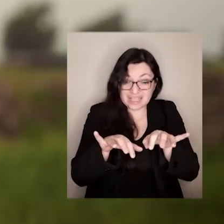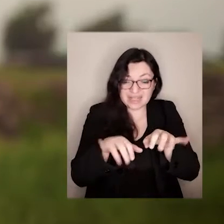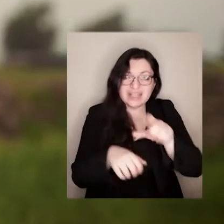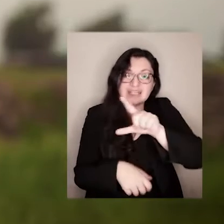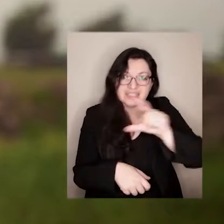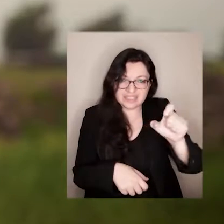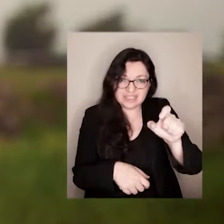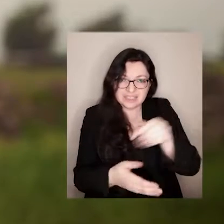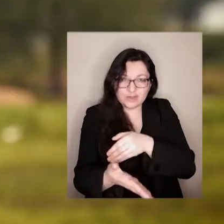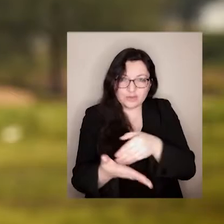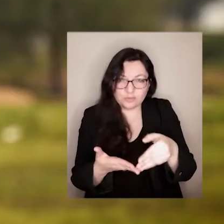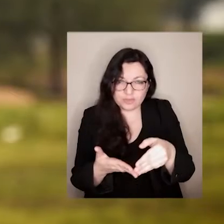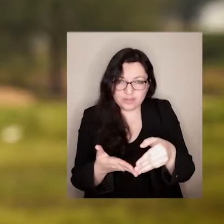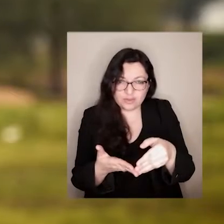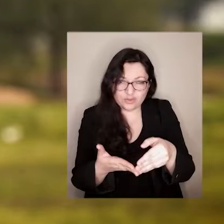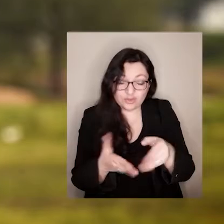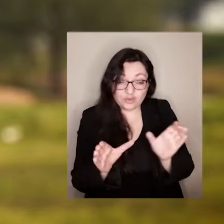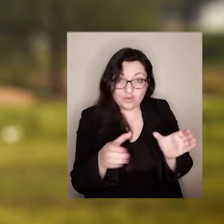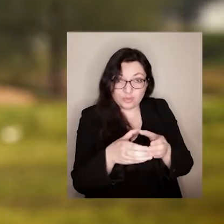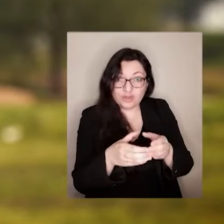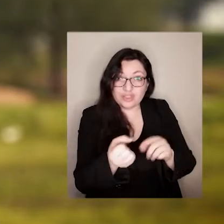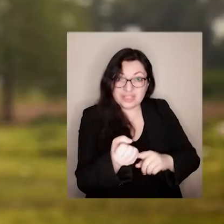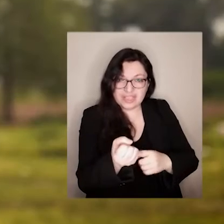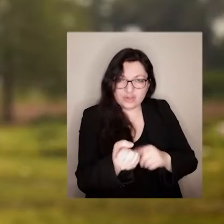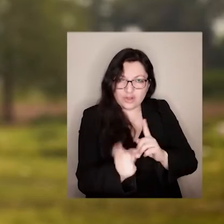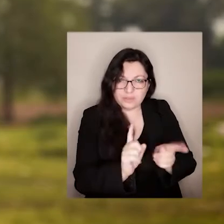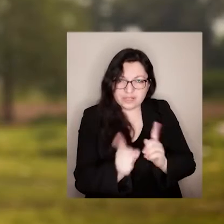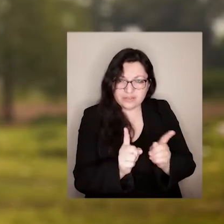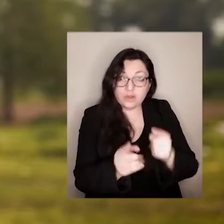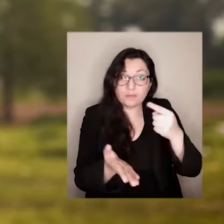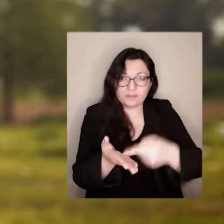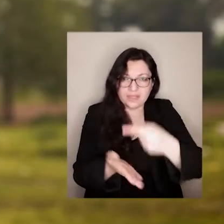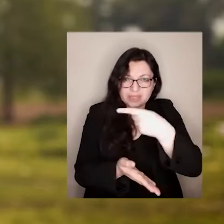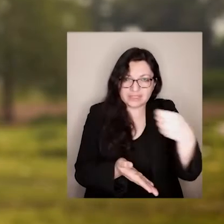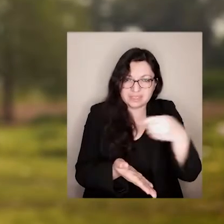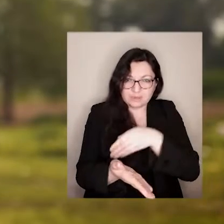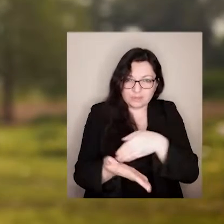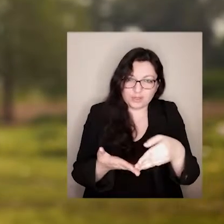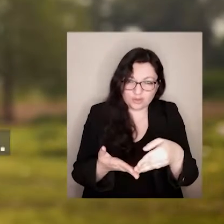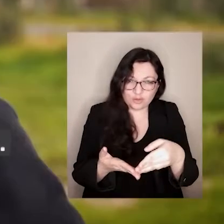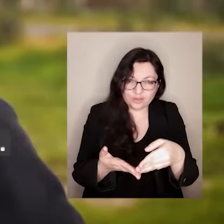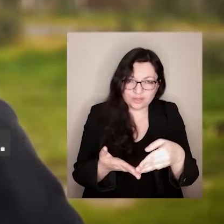700 millones. Comité técnico y administrativo, 1.100 millones.